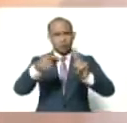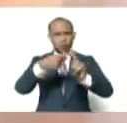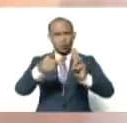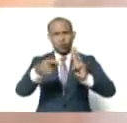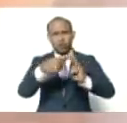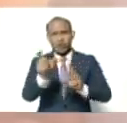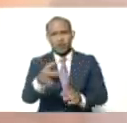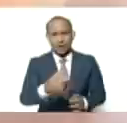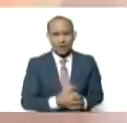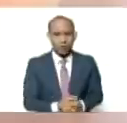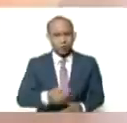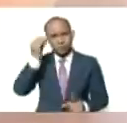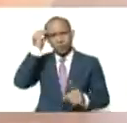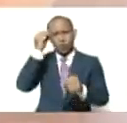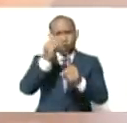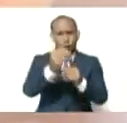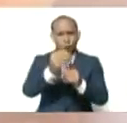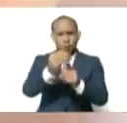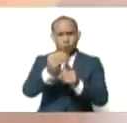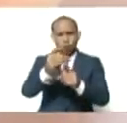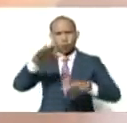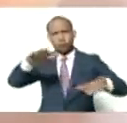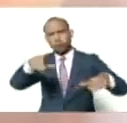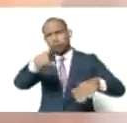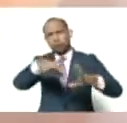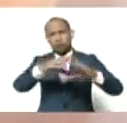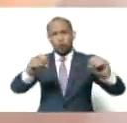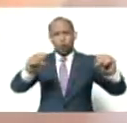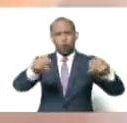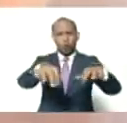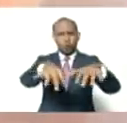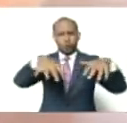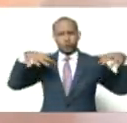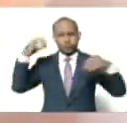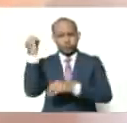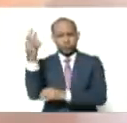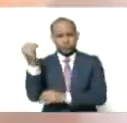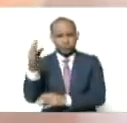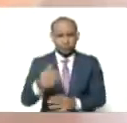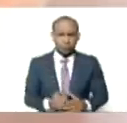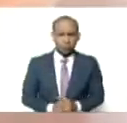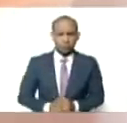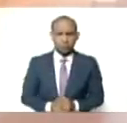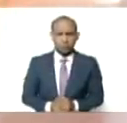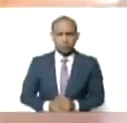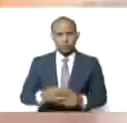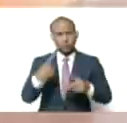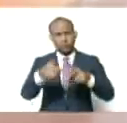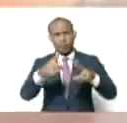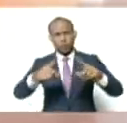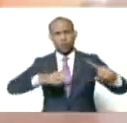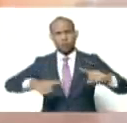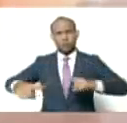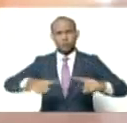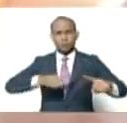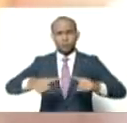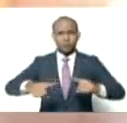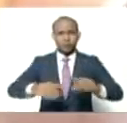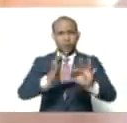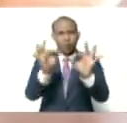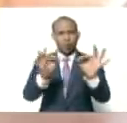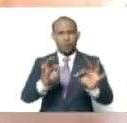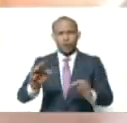grado, opinión y consenso, los cuales se determinarán por las diversas instancias de dirección de acuerdo a las